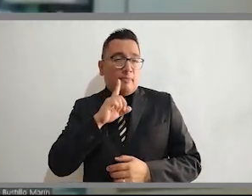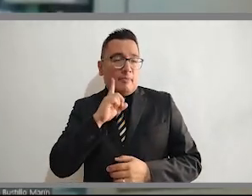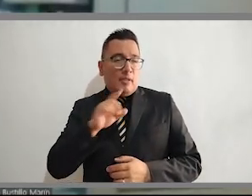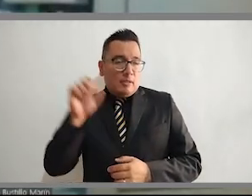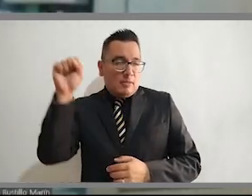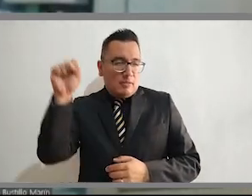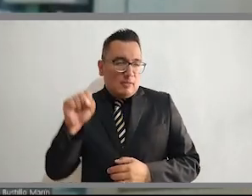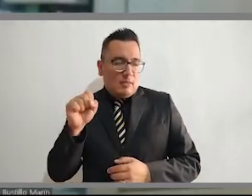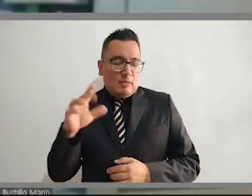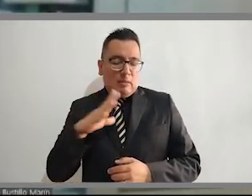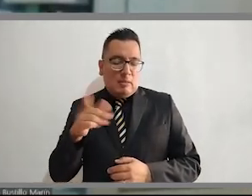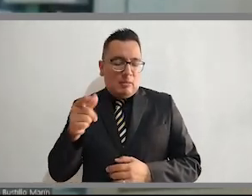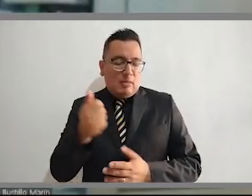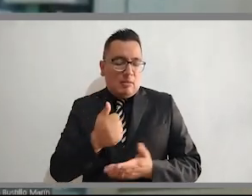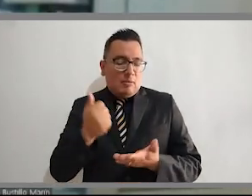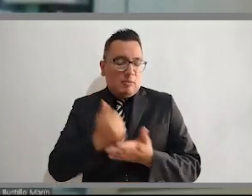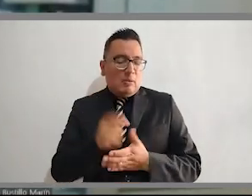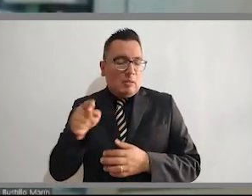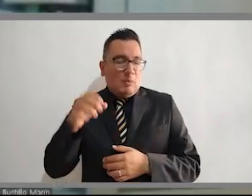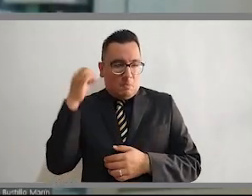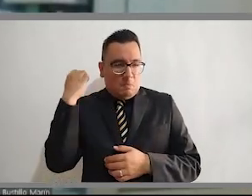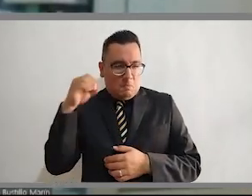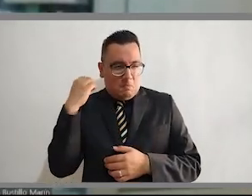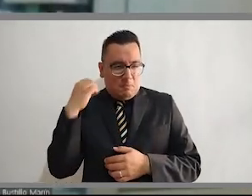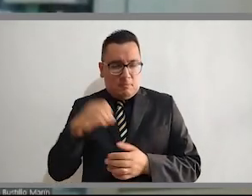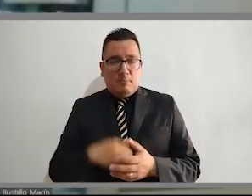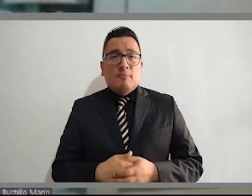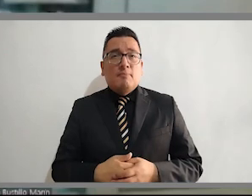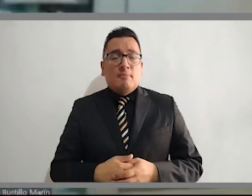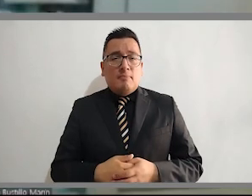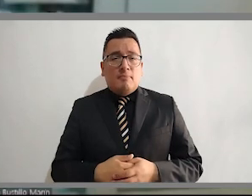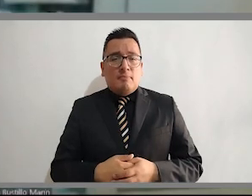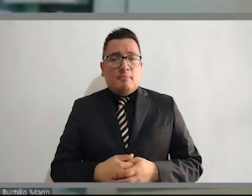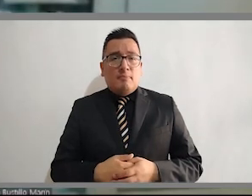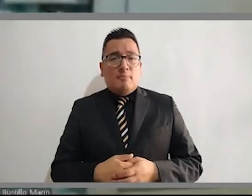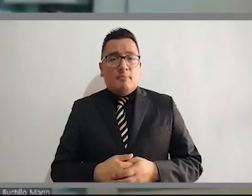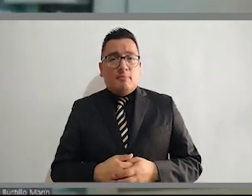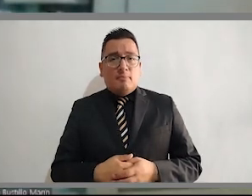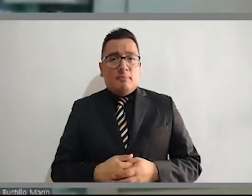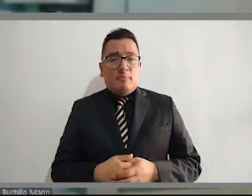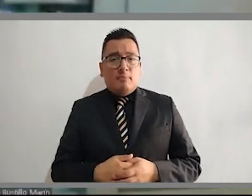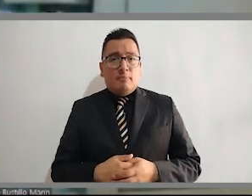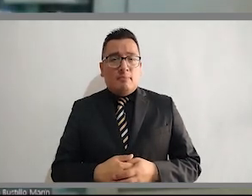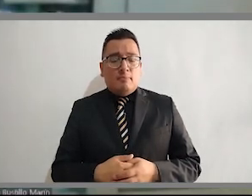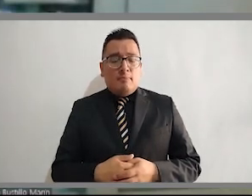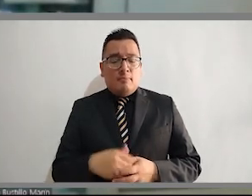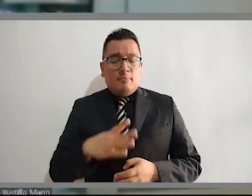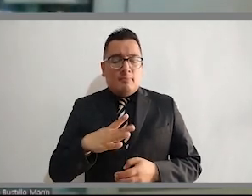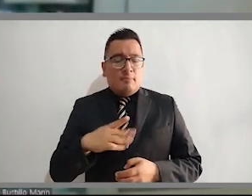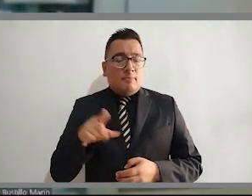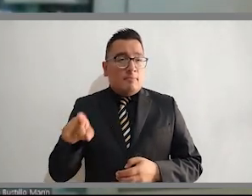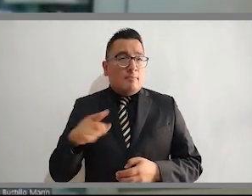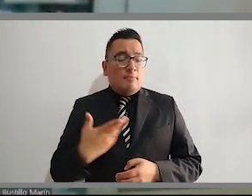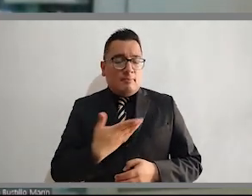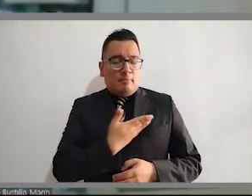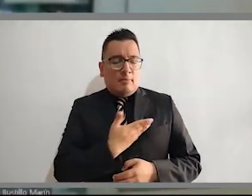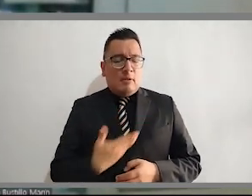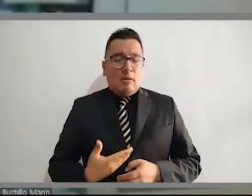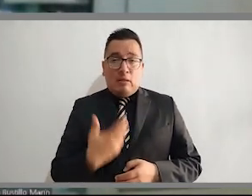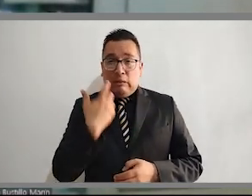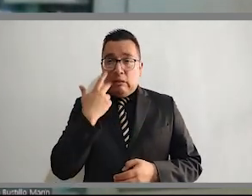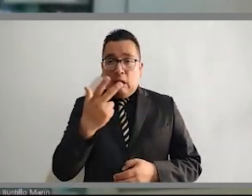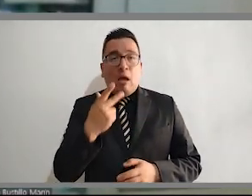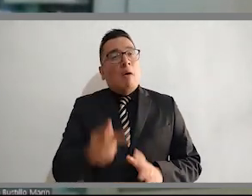síndica municipal en un municipio de Oaxaca, en donde el presidente municipal